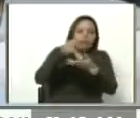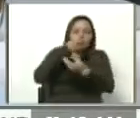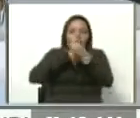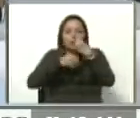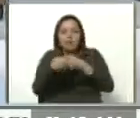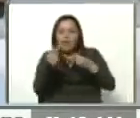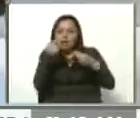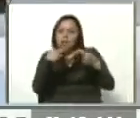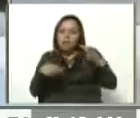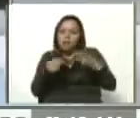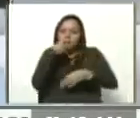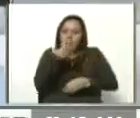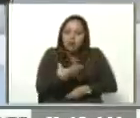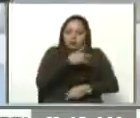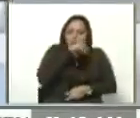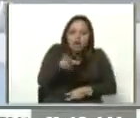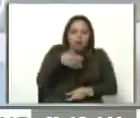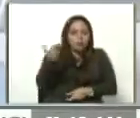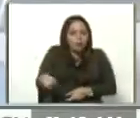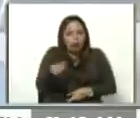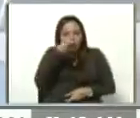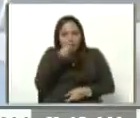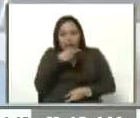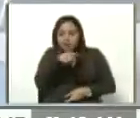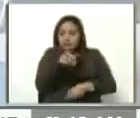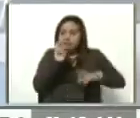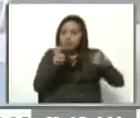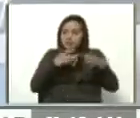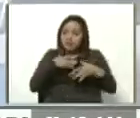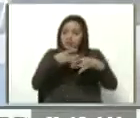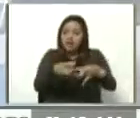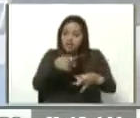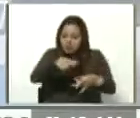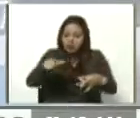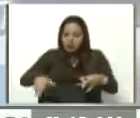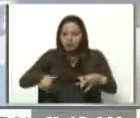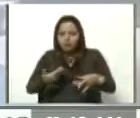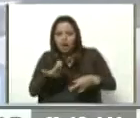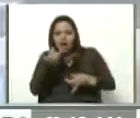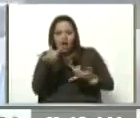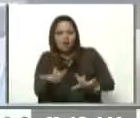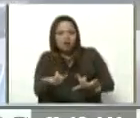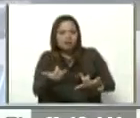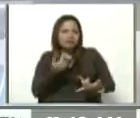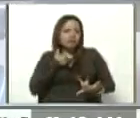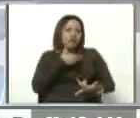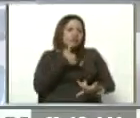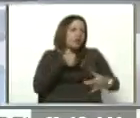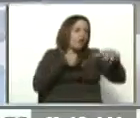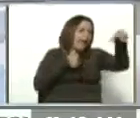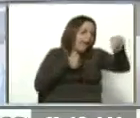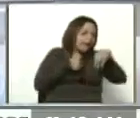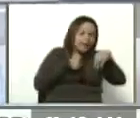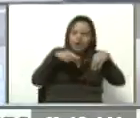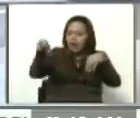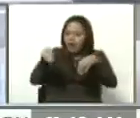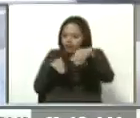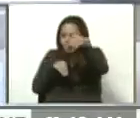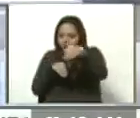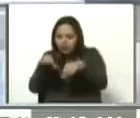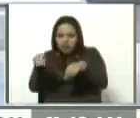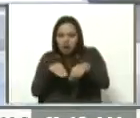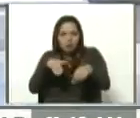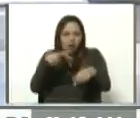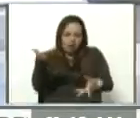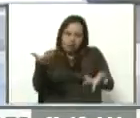producto. Lo interesante es que hay un tema interesante, que es que la gente puede ahora decir, quiero esta o quiero aquella, y puede comparar